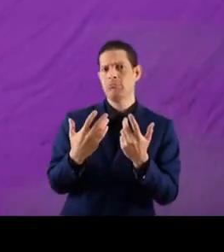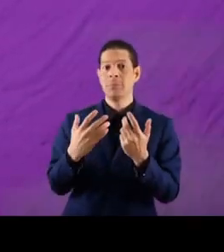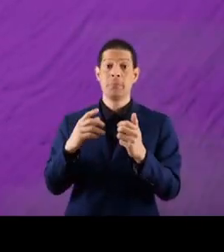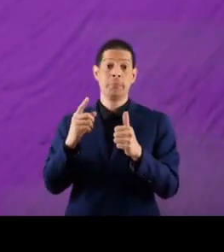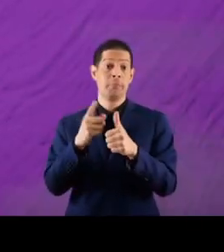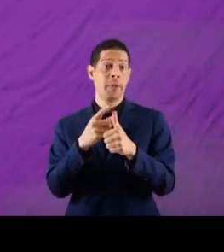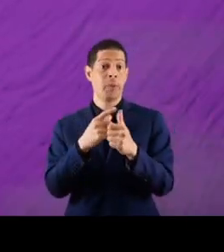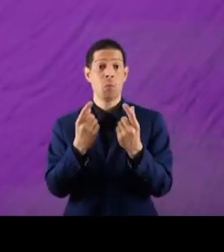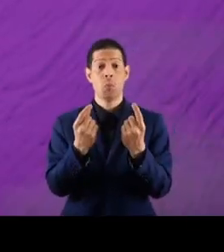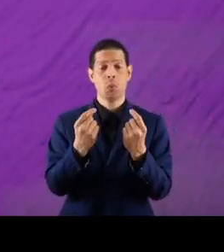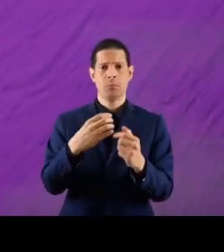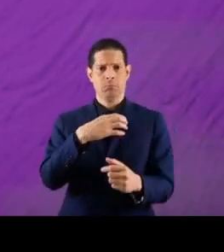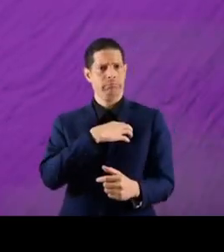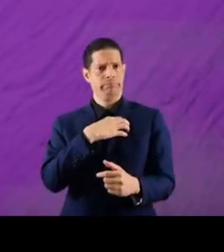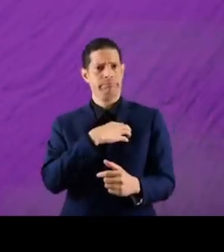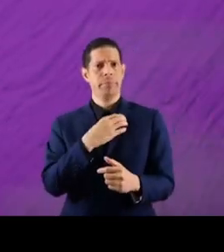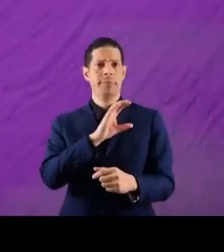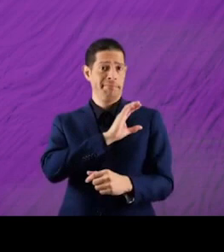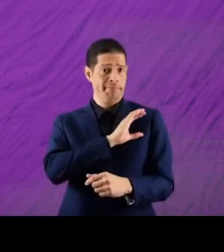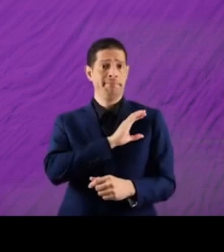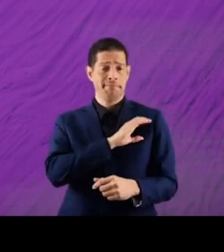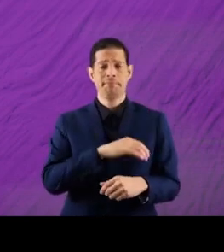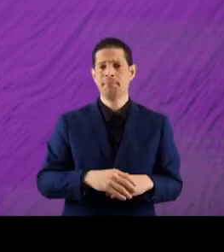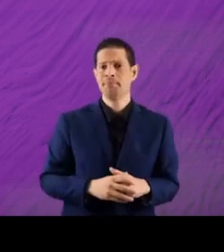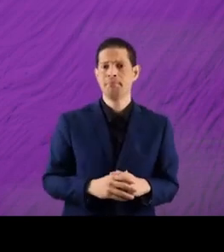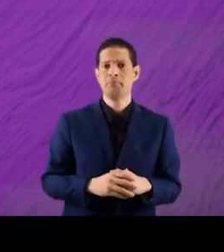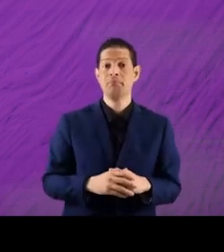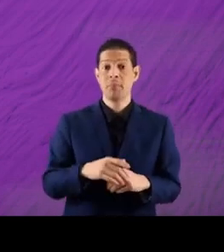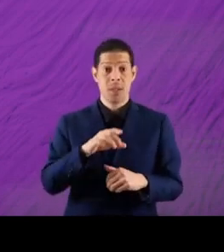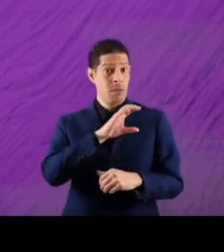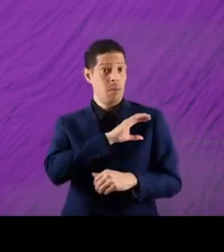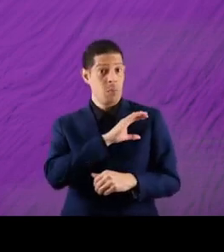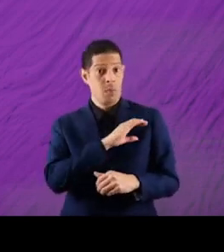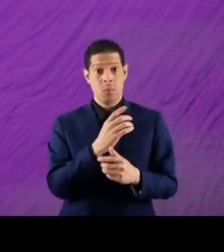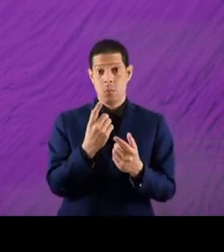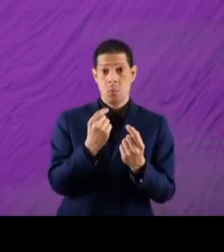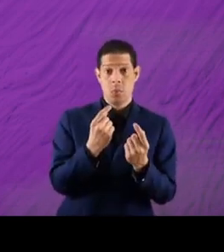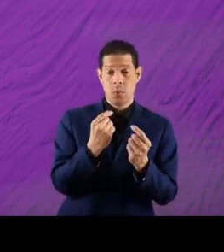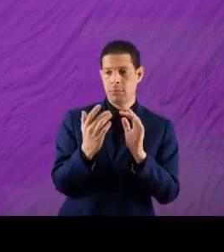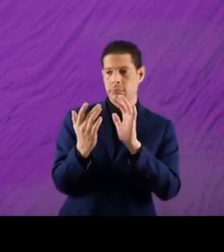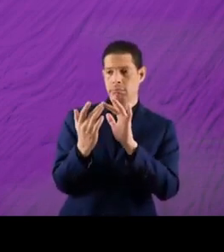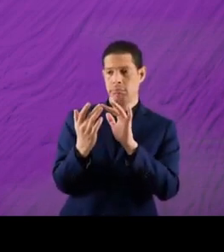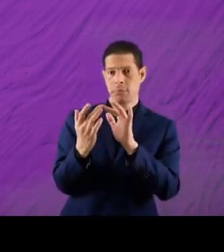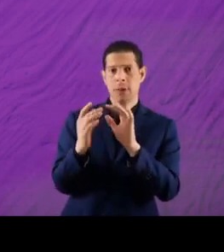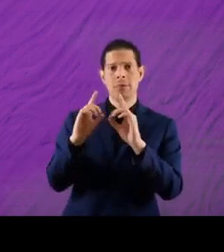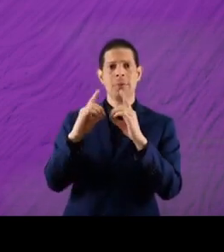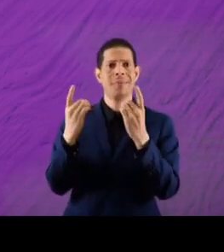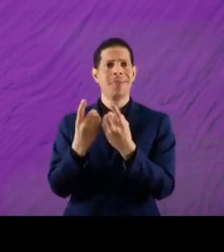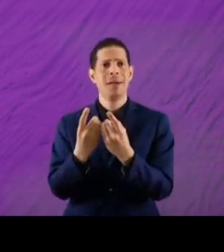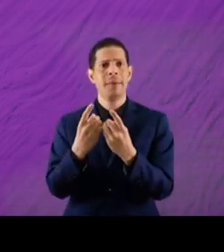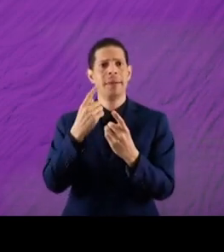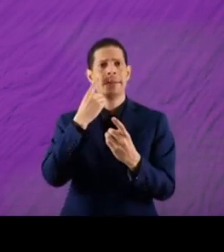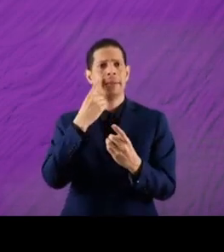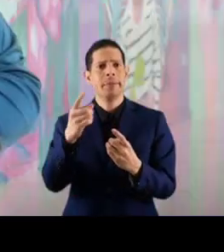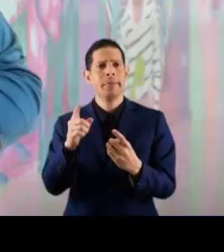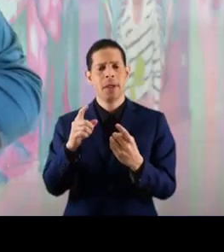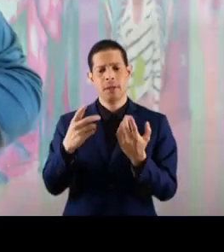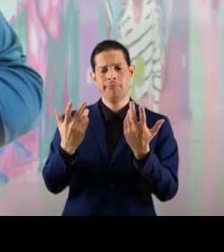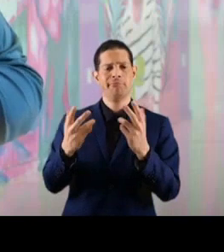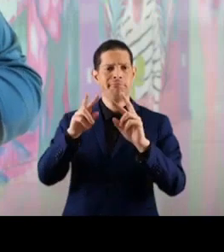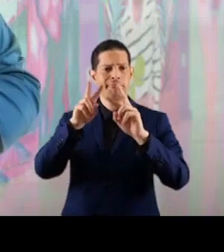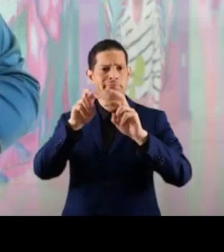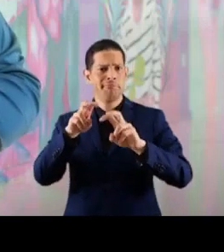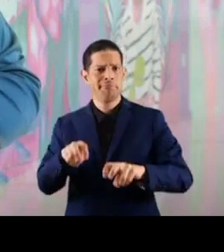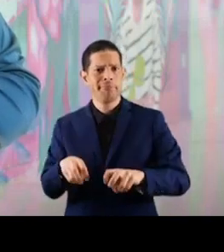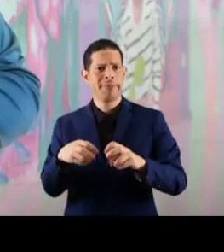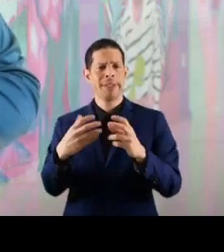tiene que hacer es hacer una querella en el cuartel más cercano para que la gente de investigadores Se pondrá en contacto con la división de crímenes Cibernético para los